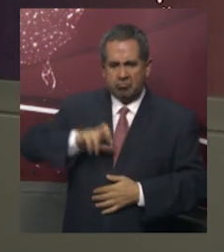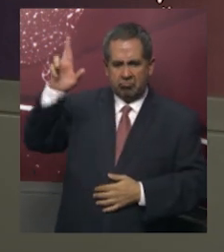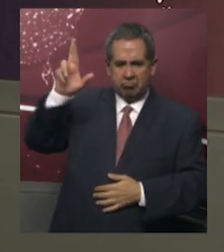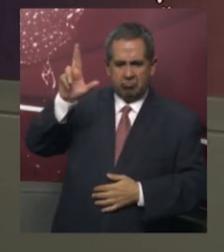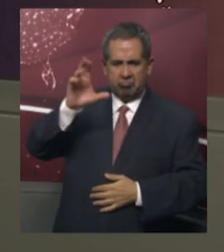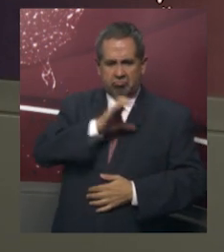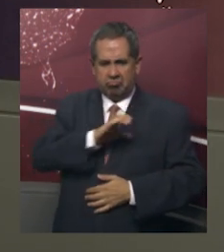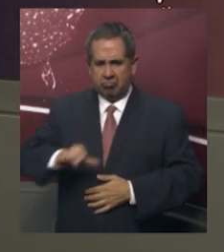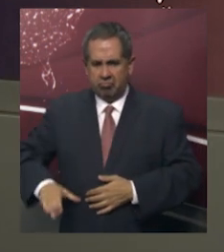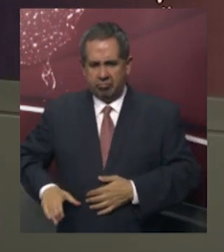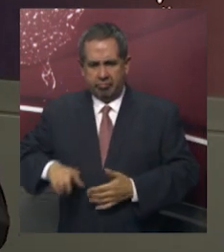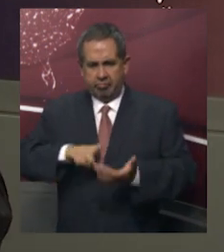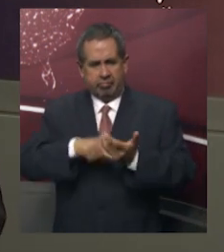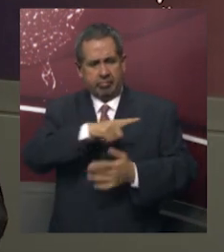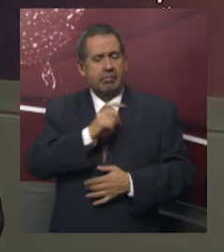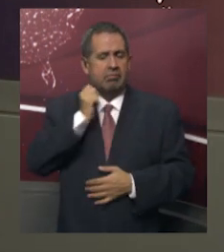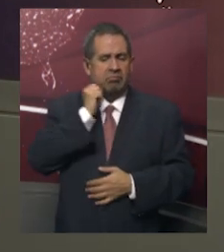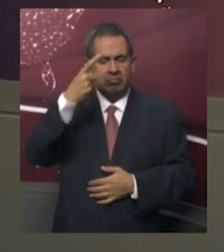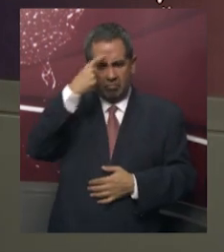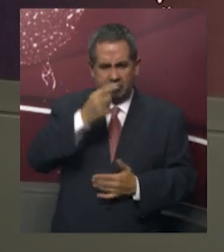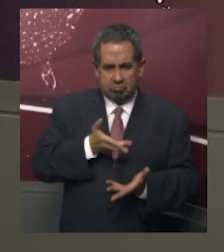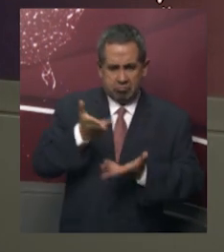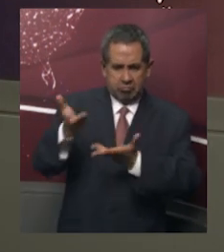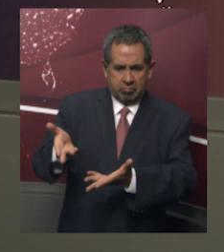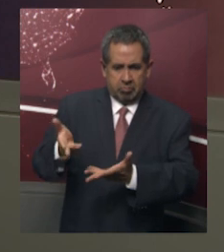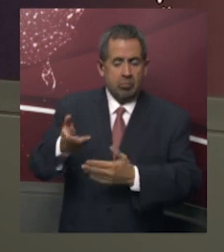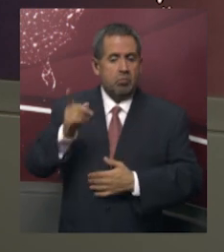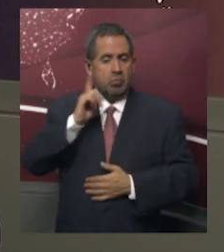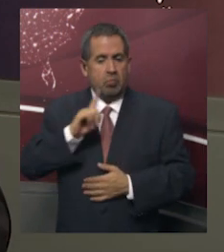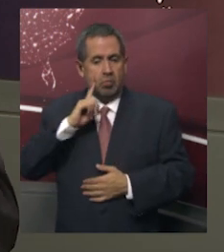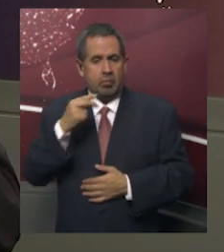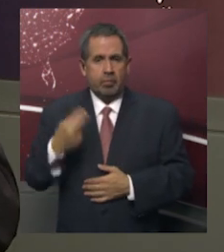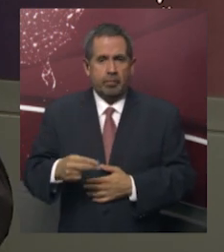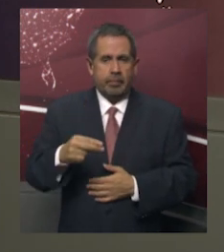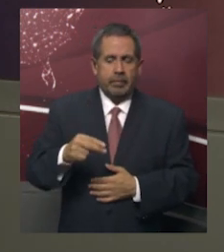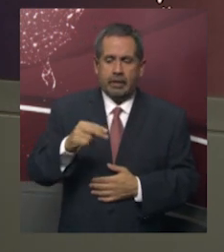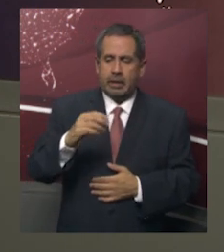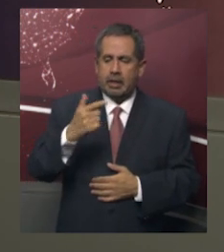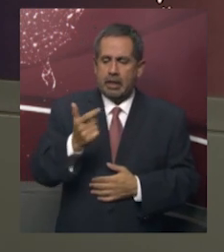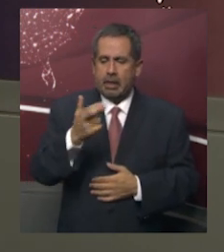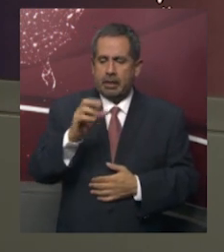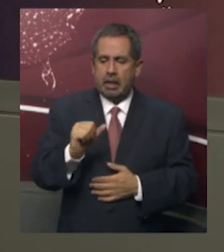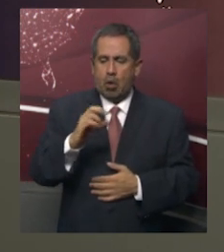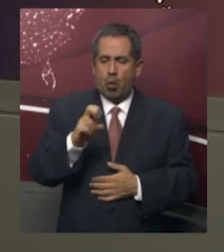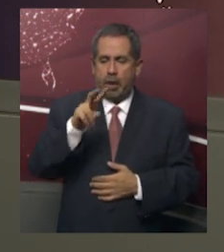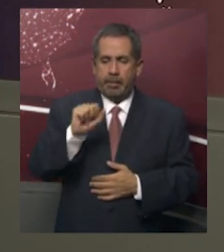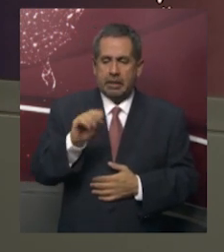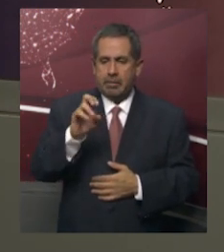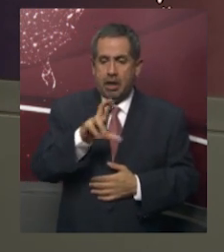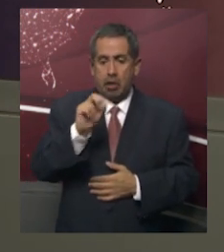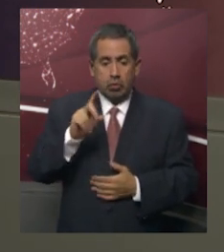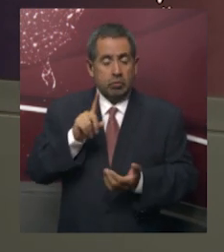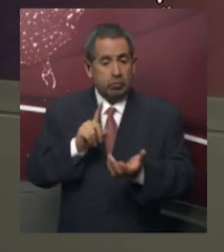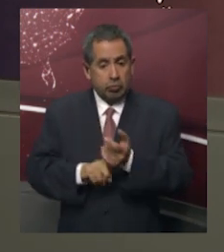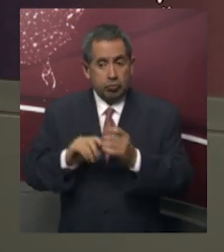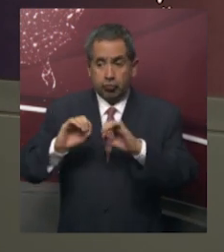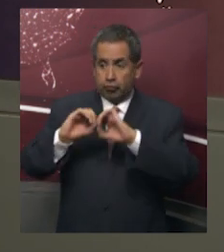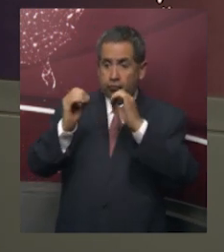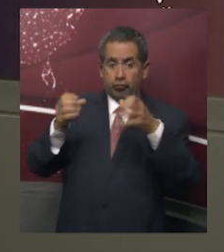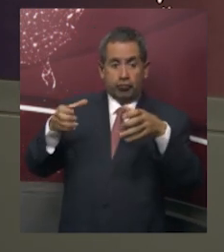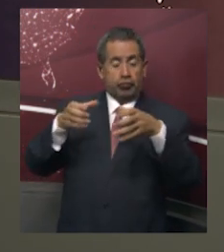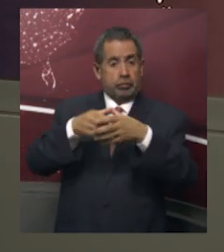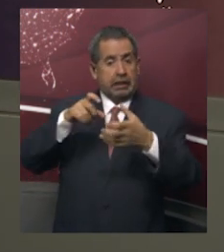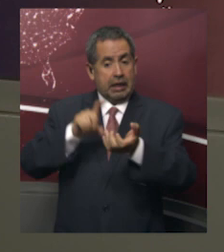una senadora de la República entonces, mujer, Gabriela Cuevas Barrón, candidatura que en una reunión de esta organización en San